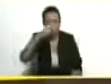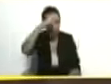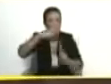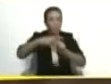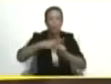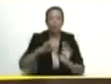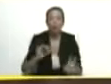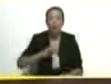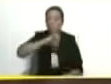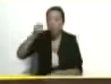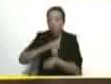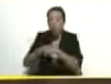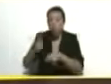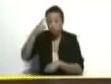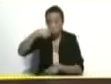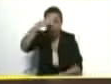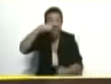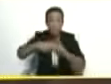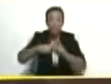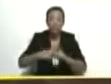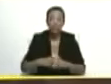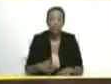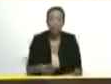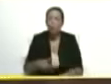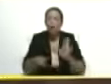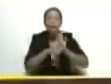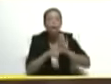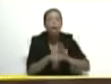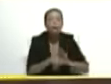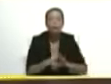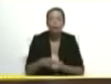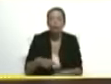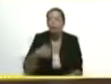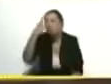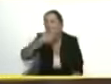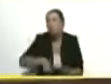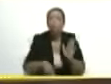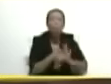a Jorge Rodríguez. ¿Tú conoces a alguien?